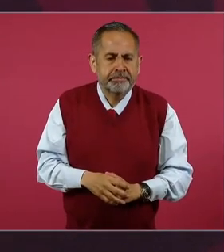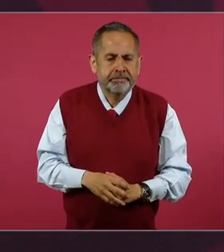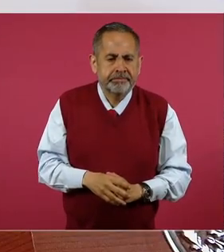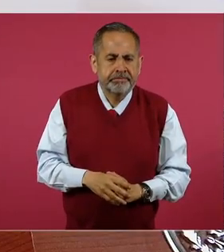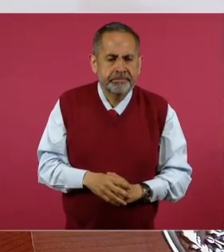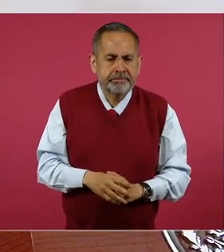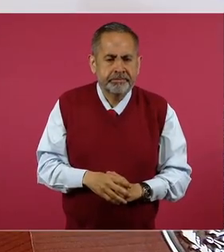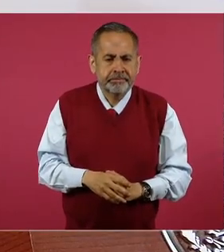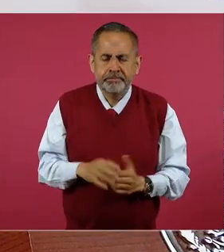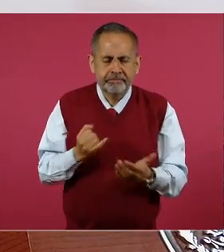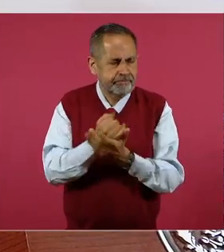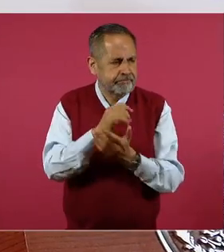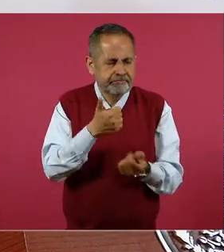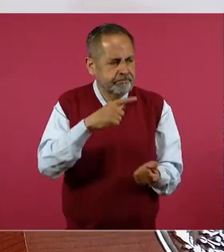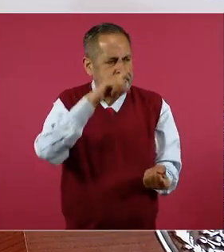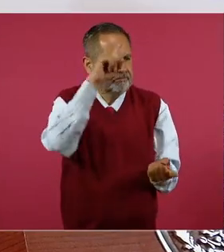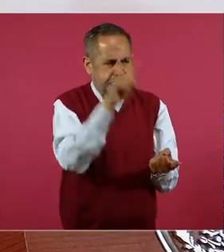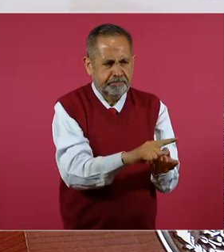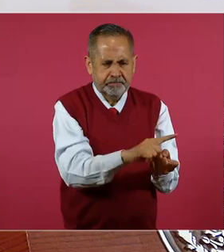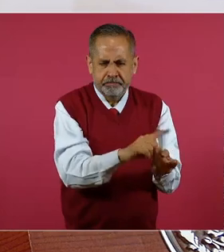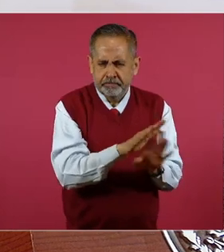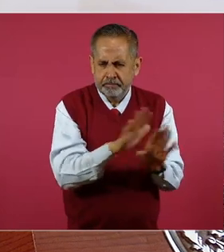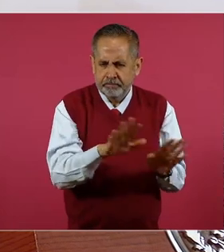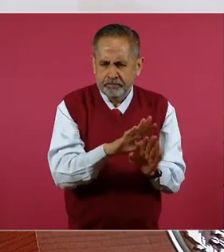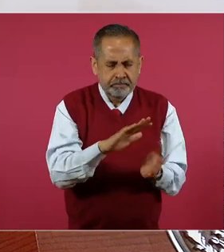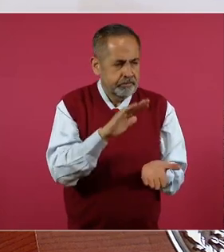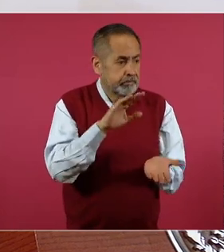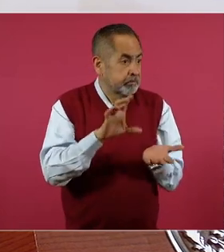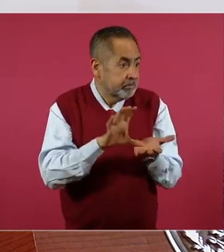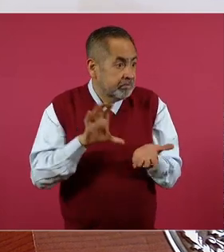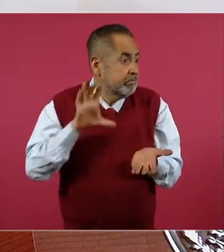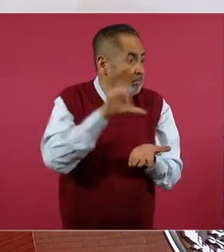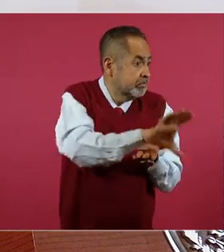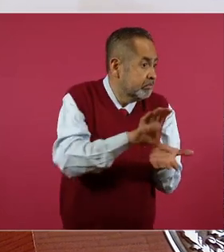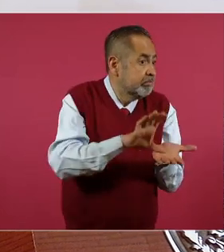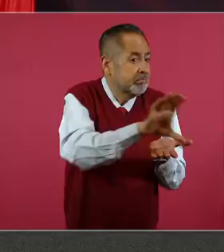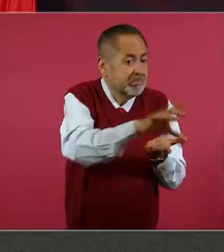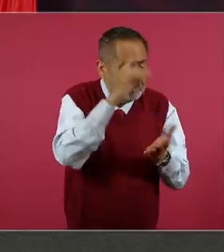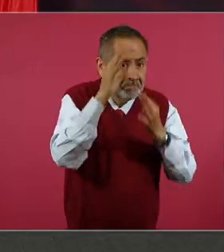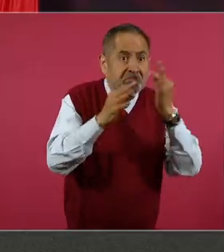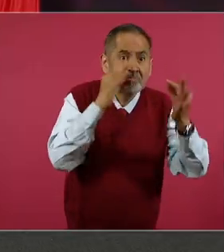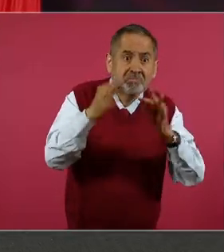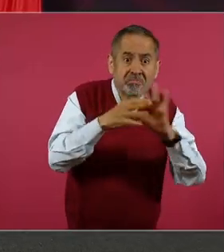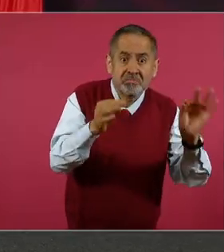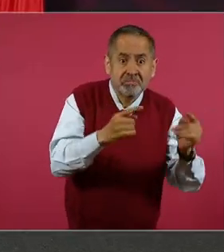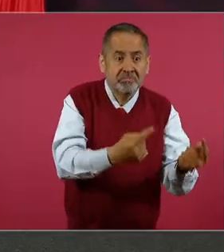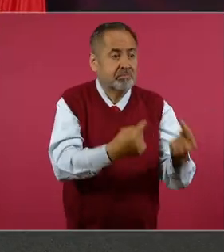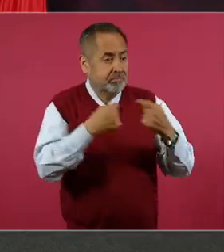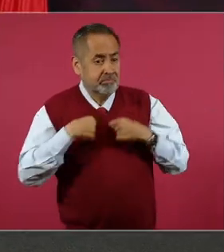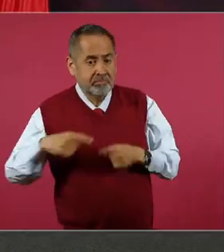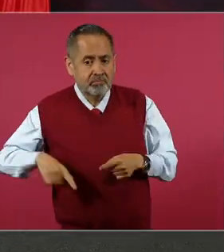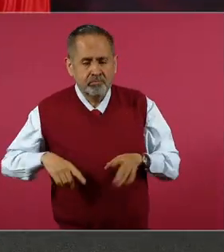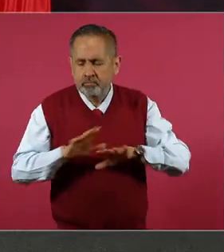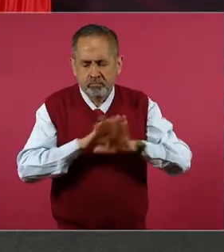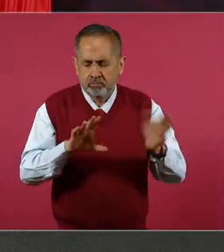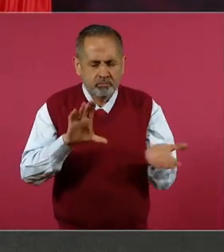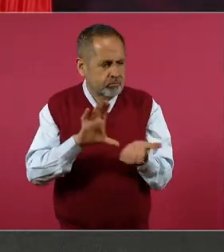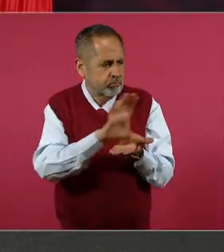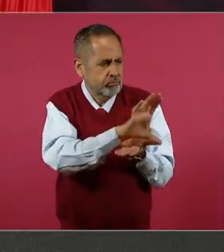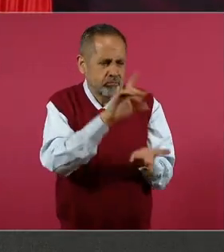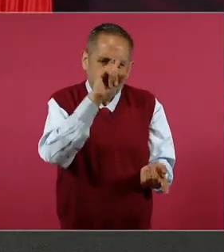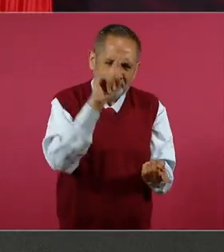de reducir considerablemente el dinero destinado a la